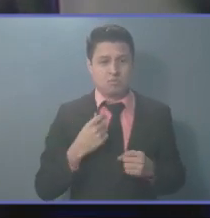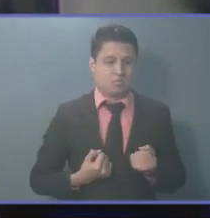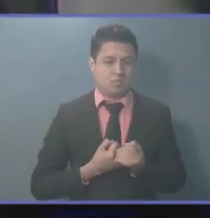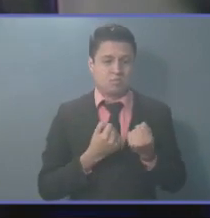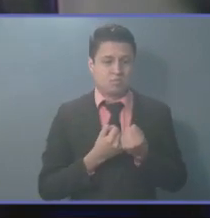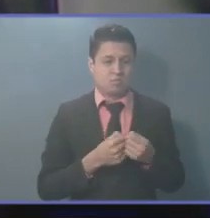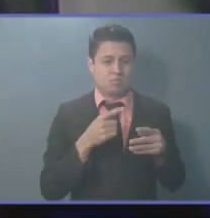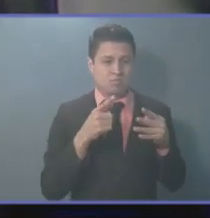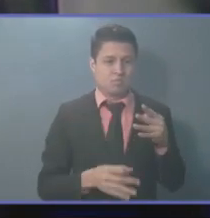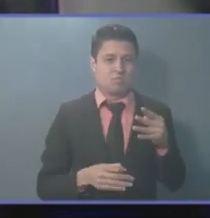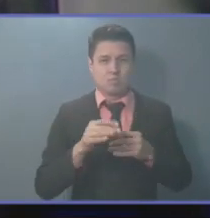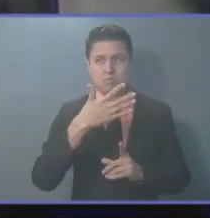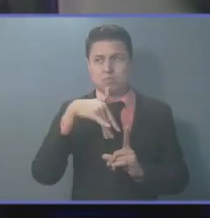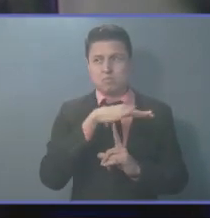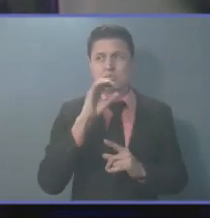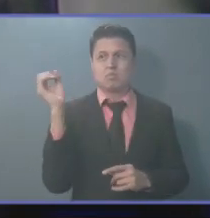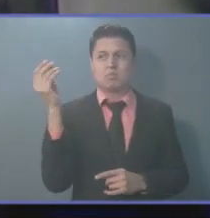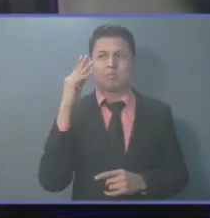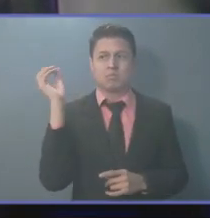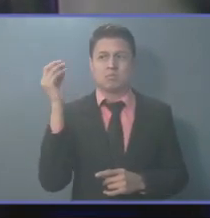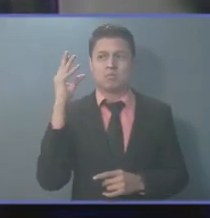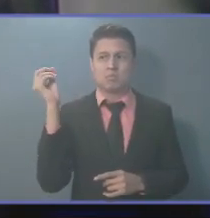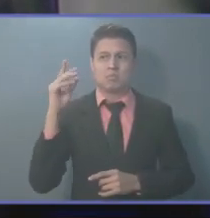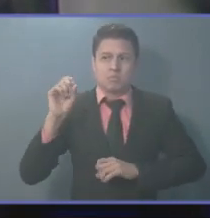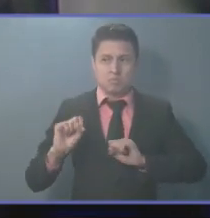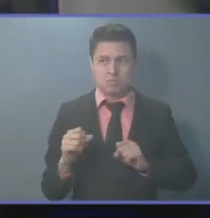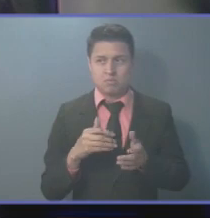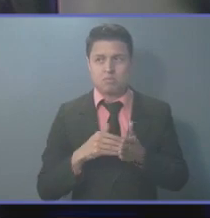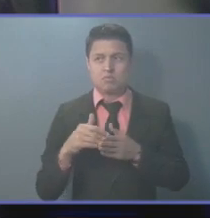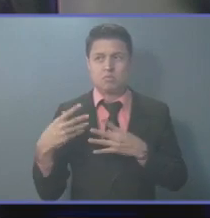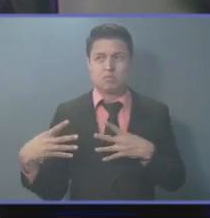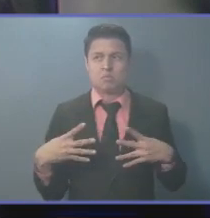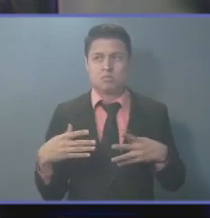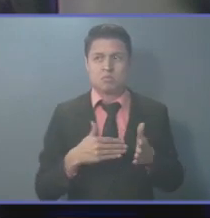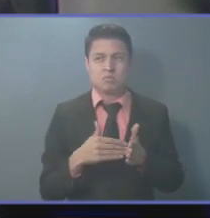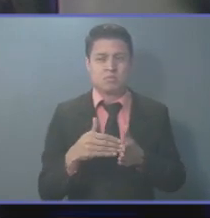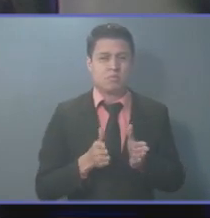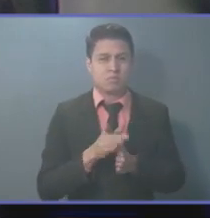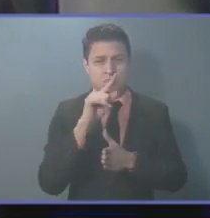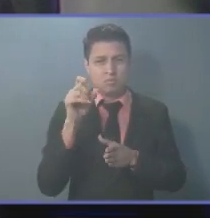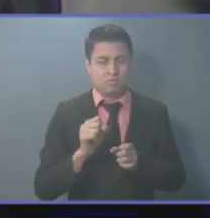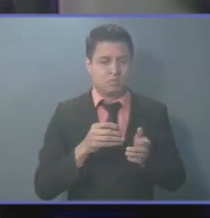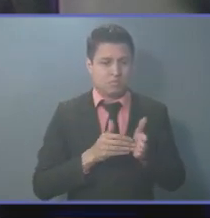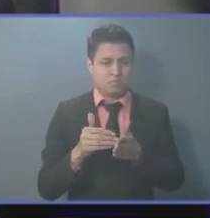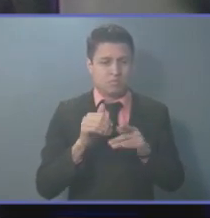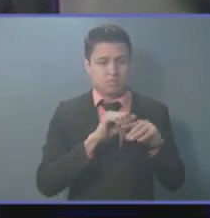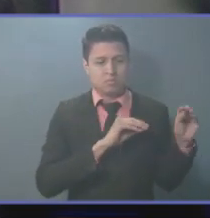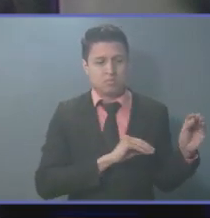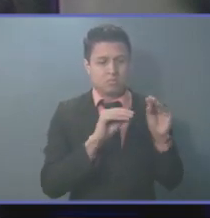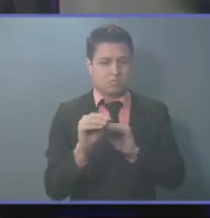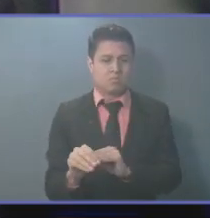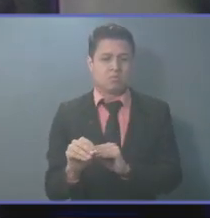el decreto de emergencia nacional y poder activar a todas las instituciones de gobierno,